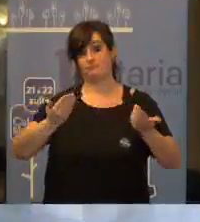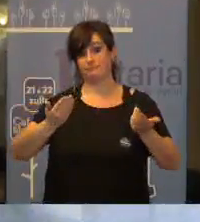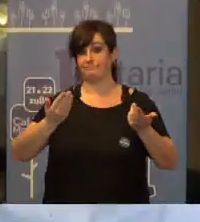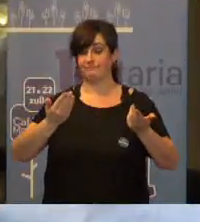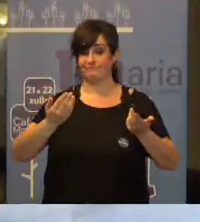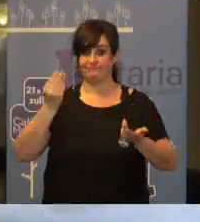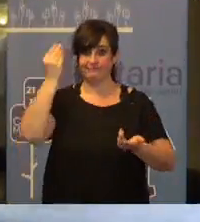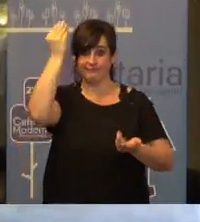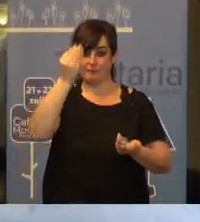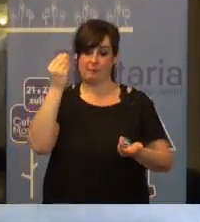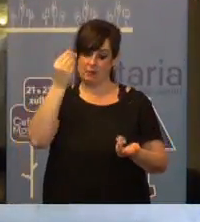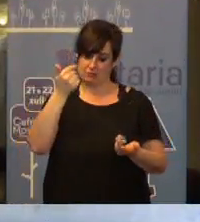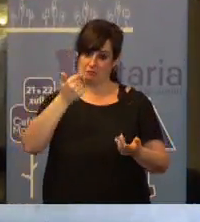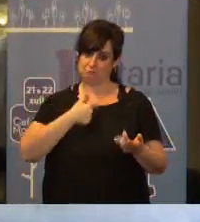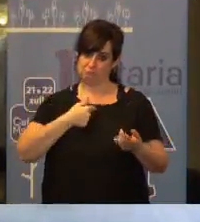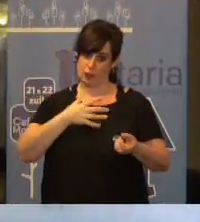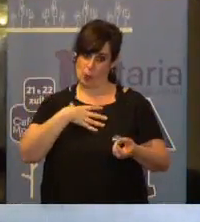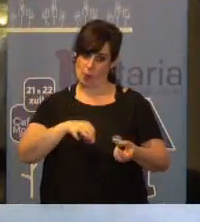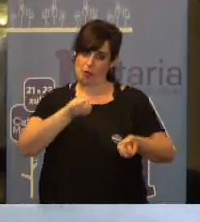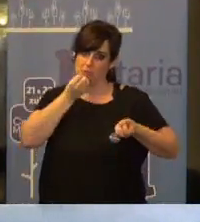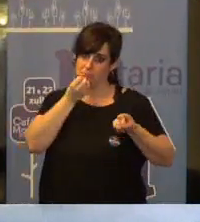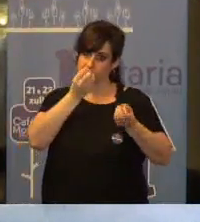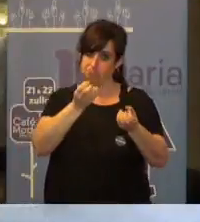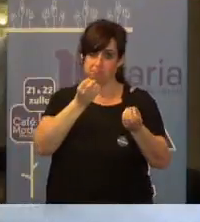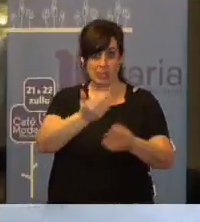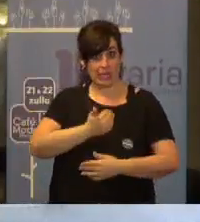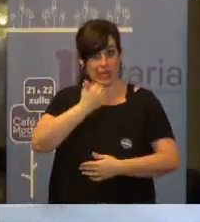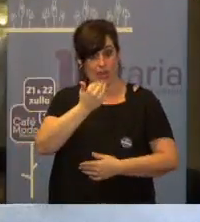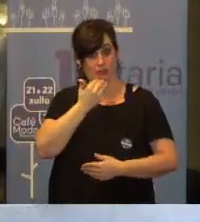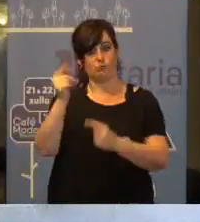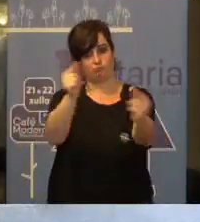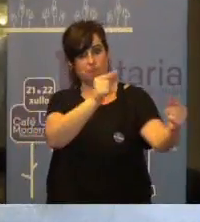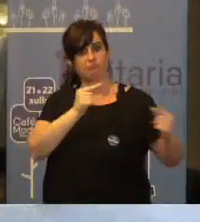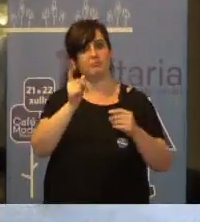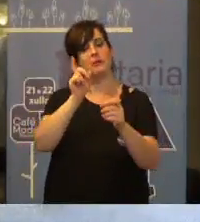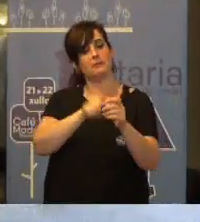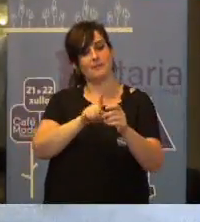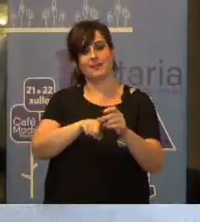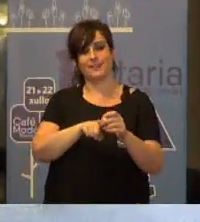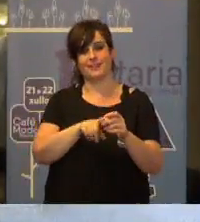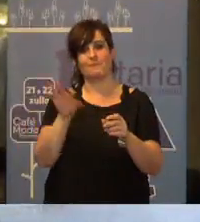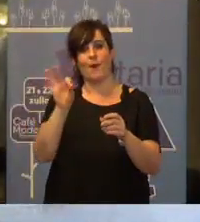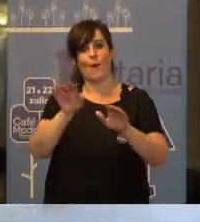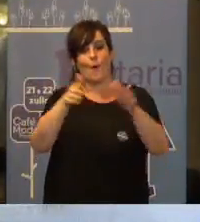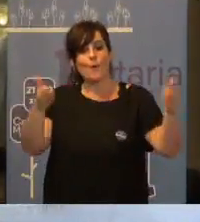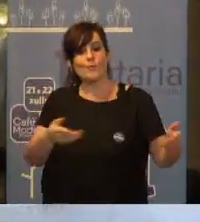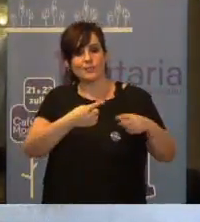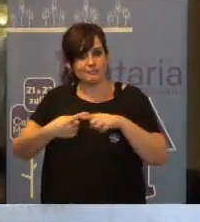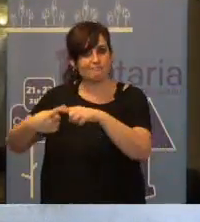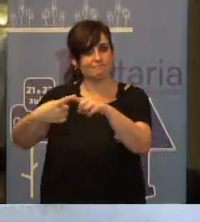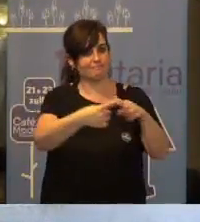que pensaran que eu podo aportar algo a este debate e que me permitan pois compartir a mesa pois con